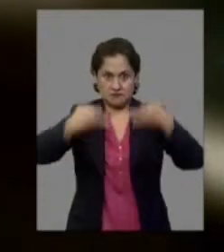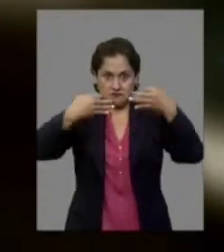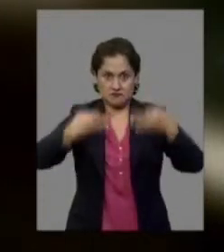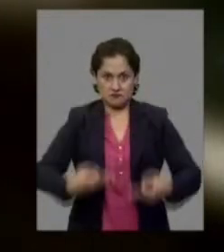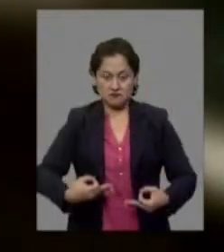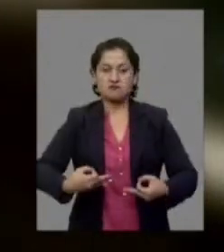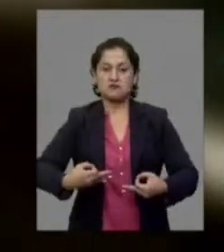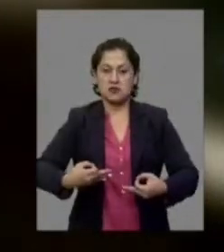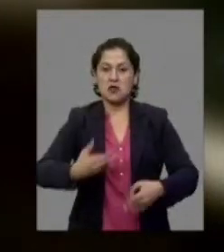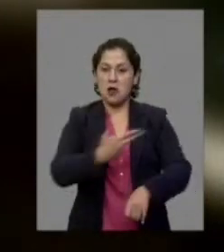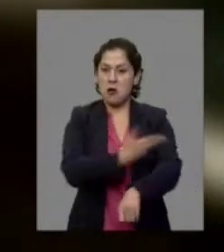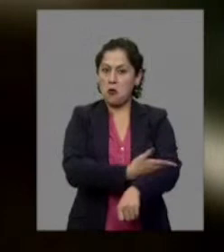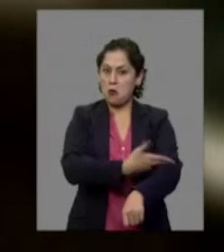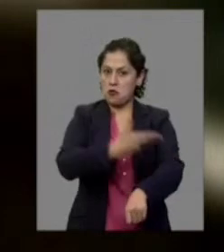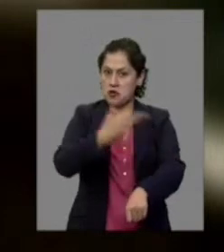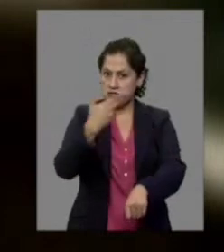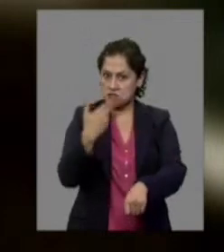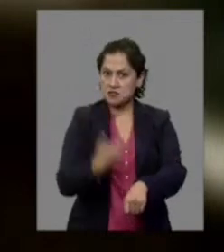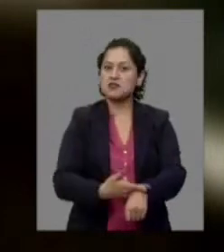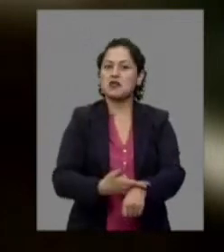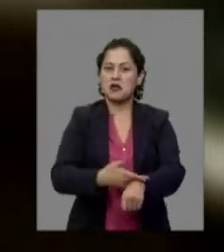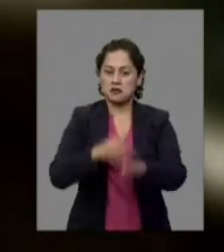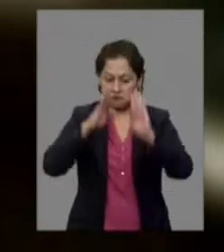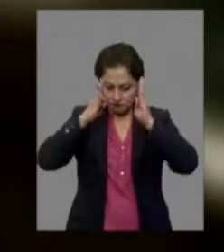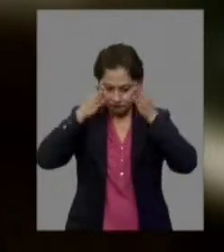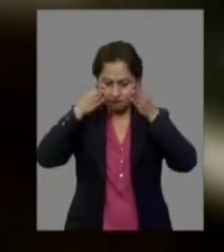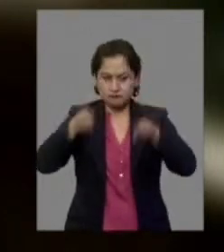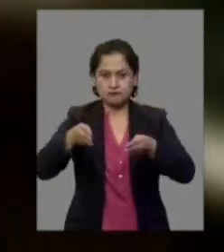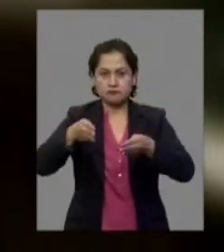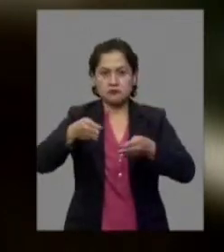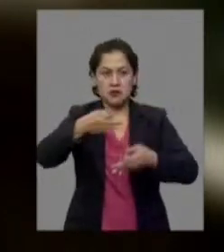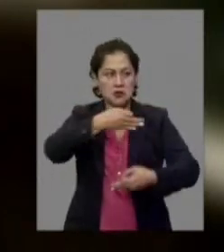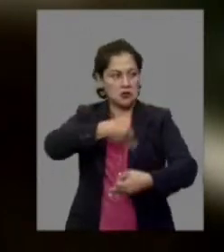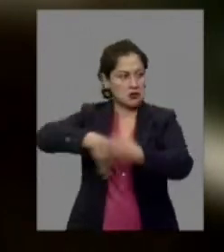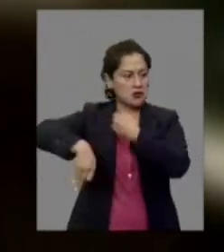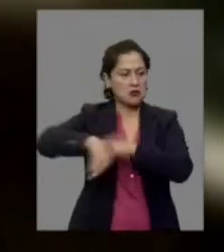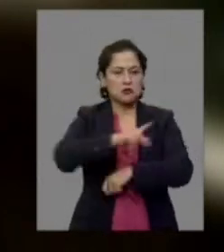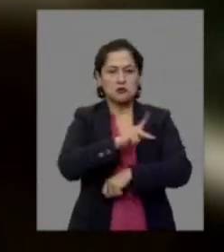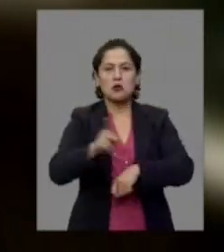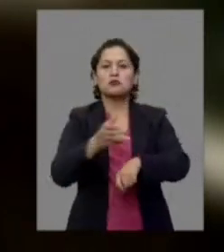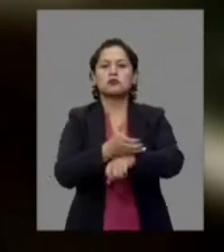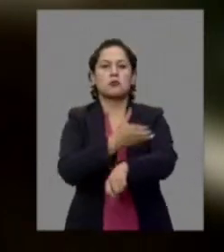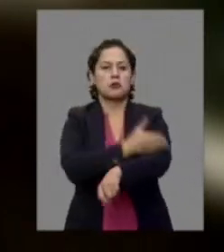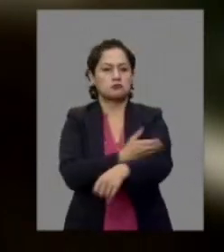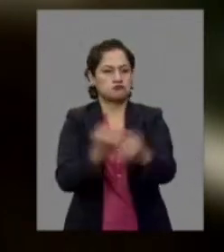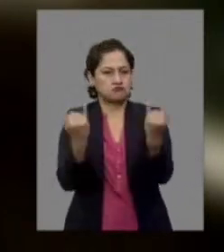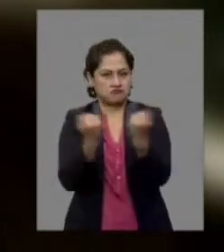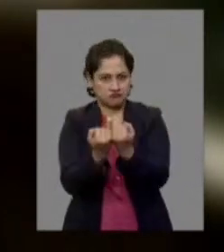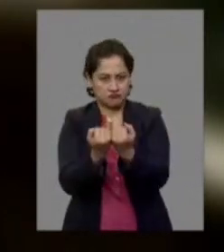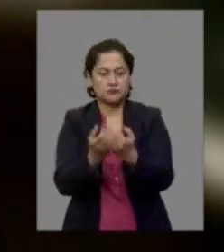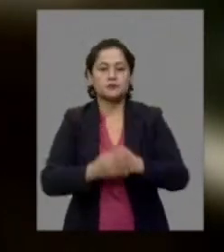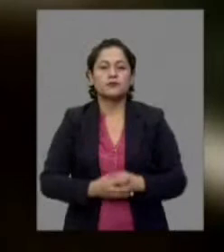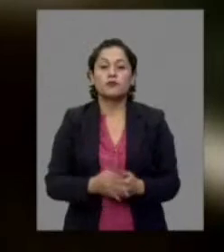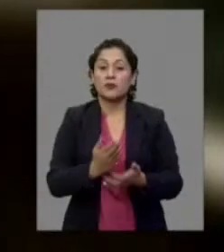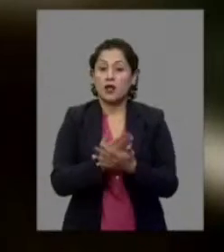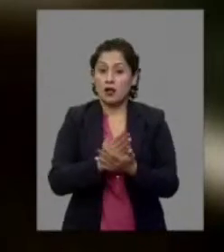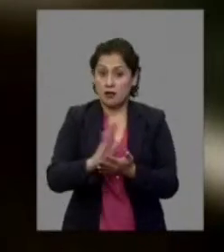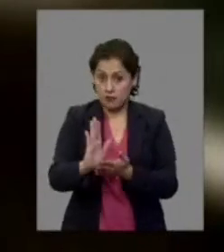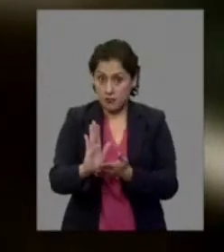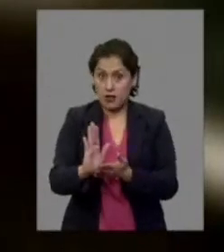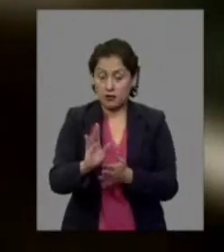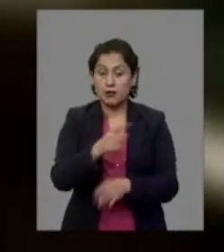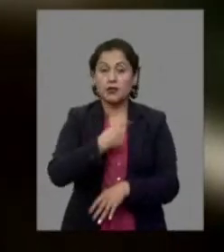y dedicación de todas y todos mis compañeros. Además, tenemos la gran